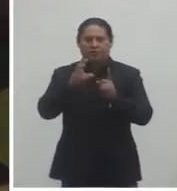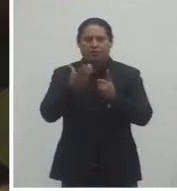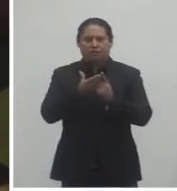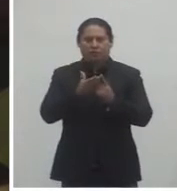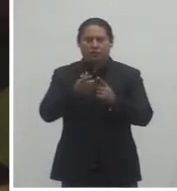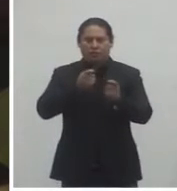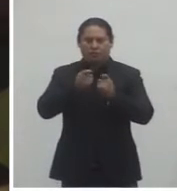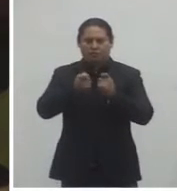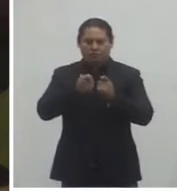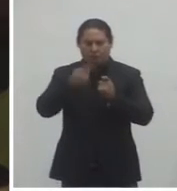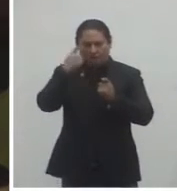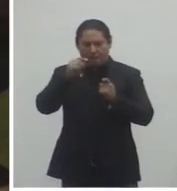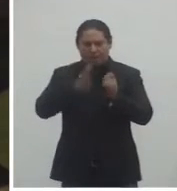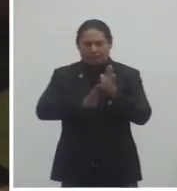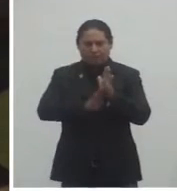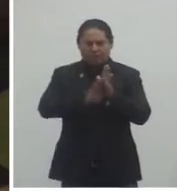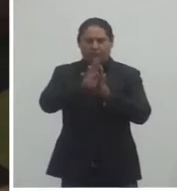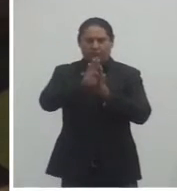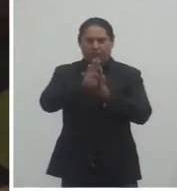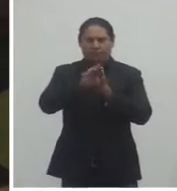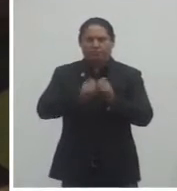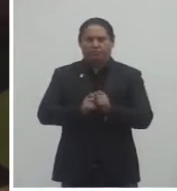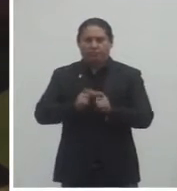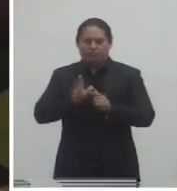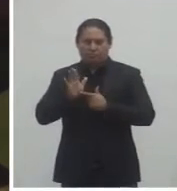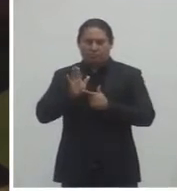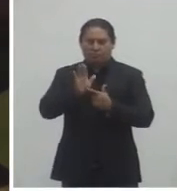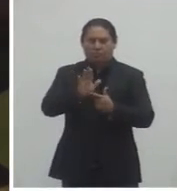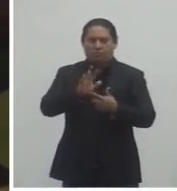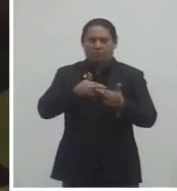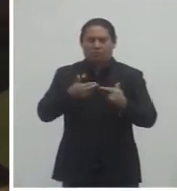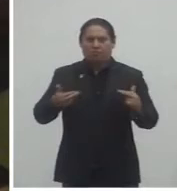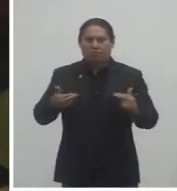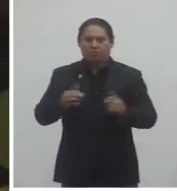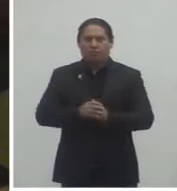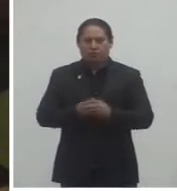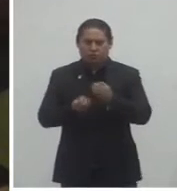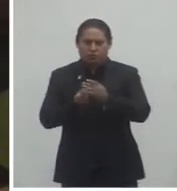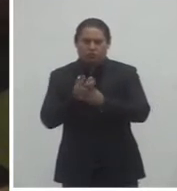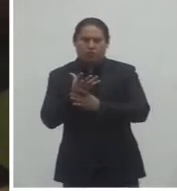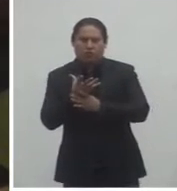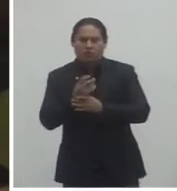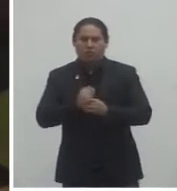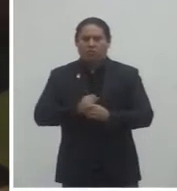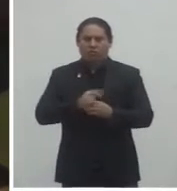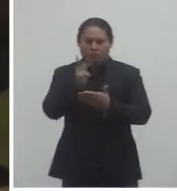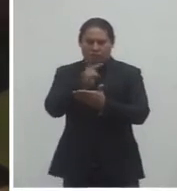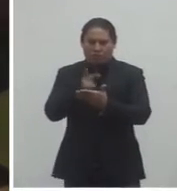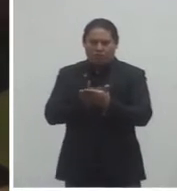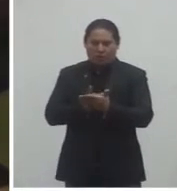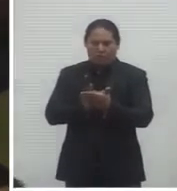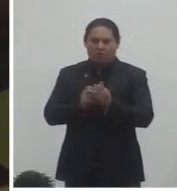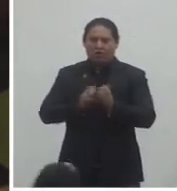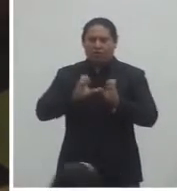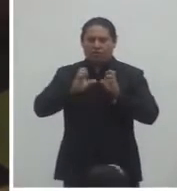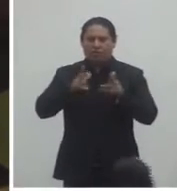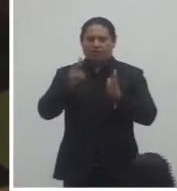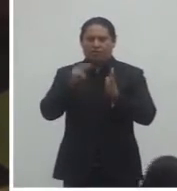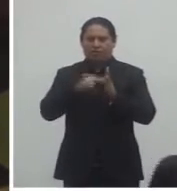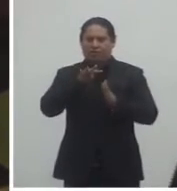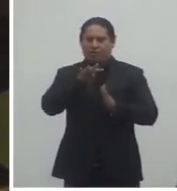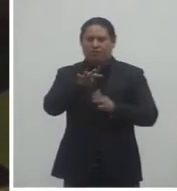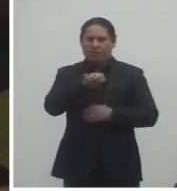de Planeación para el Desarrollo presenta dictamen relativo a la actualización del Plan Estatal de Desarrollo Chiapas